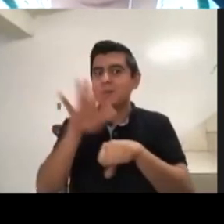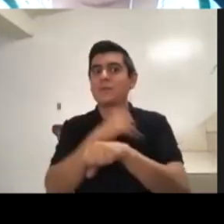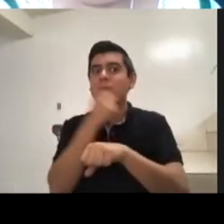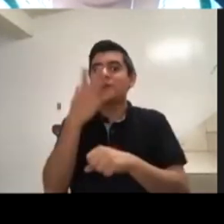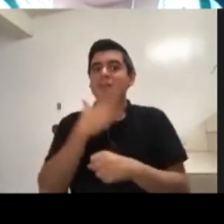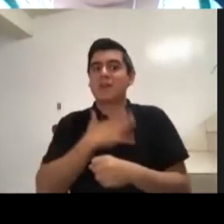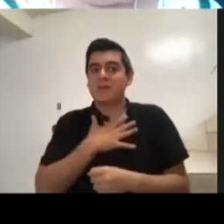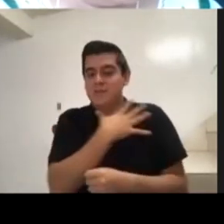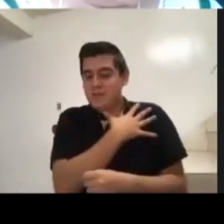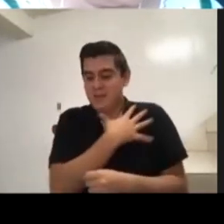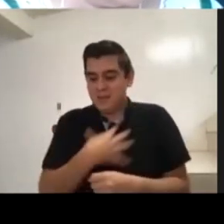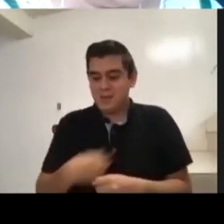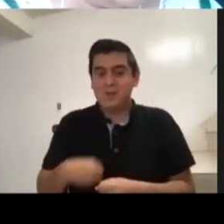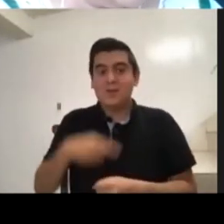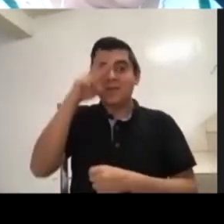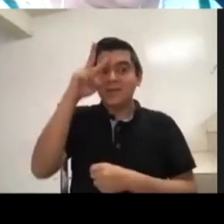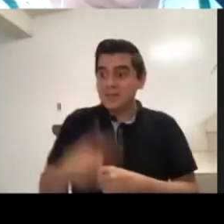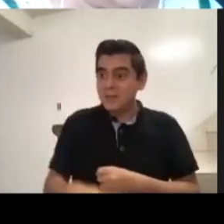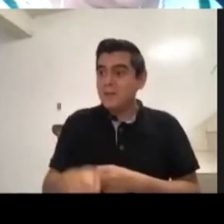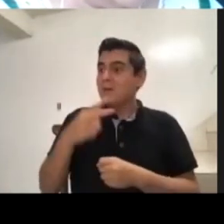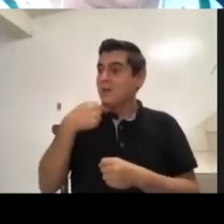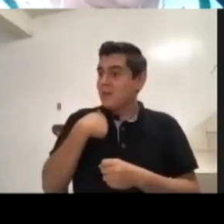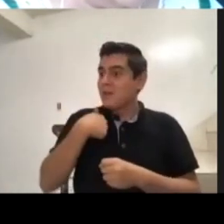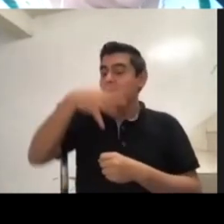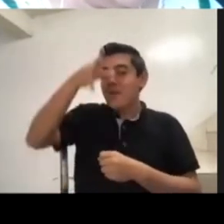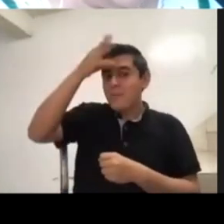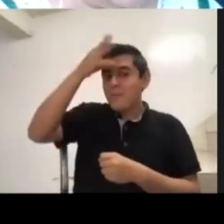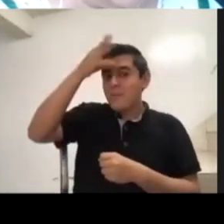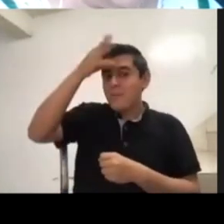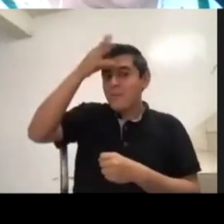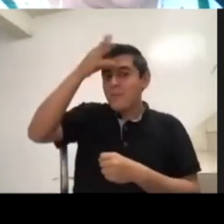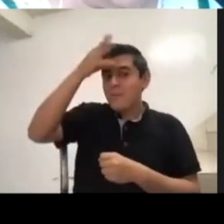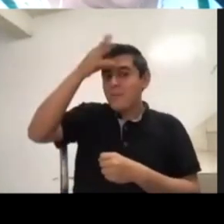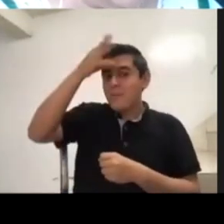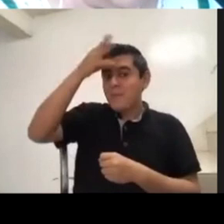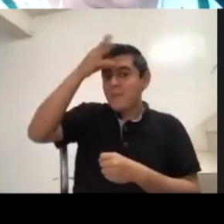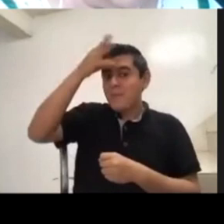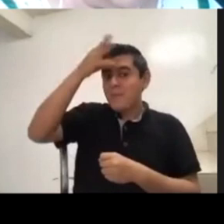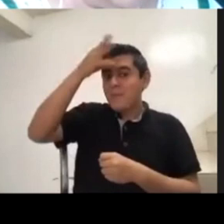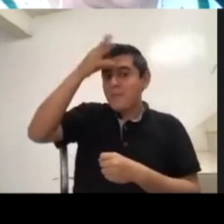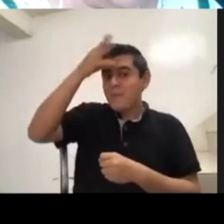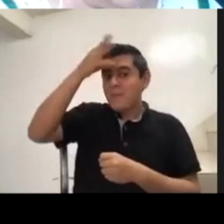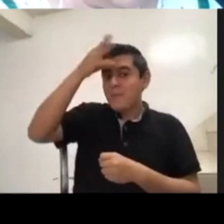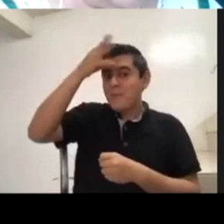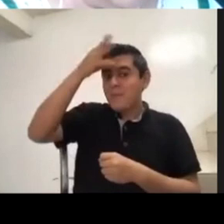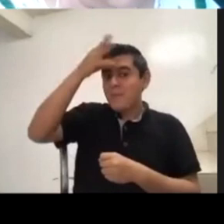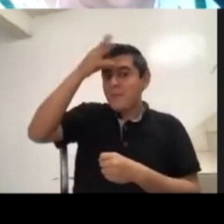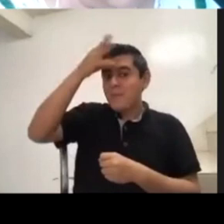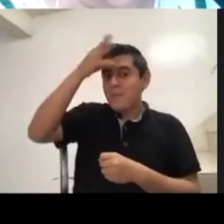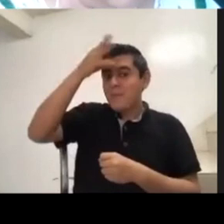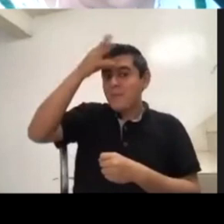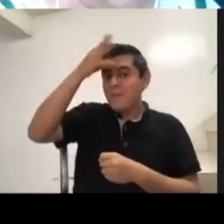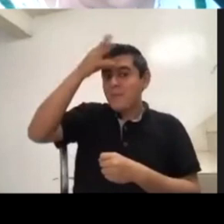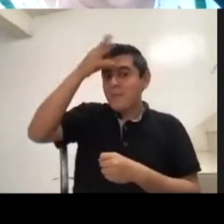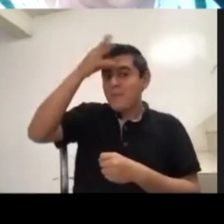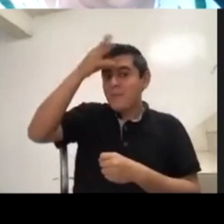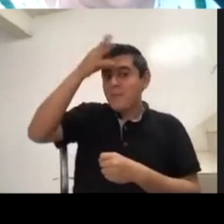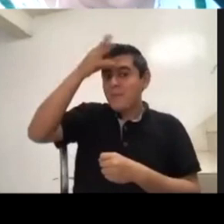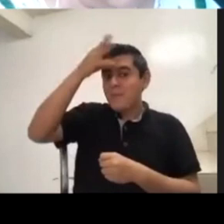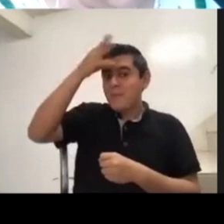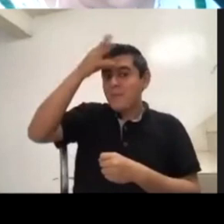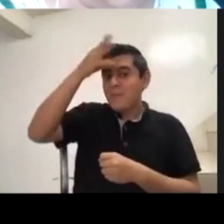abrir camino ahora en matemáticas para mi hijo y para los otros niños que vengan detrás. Y la